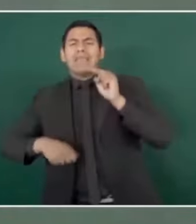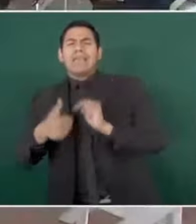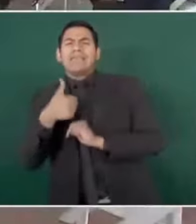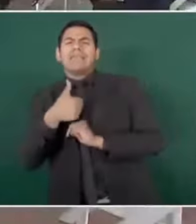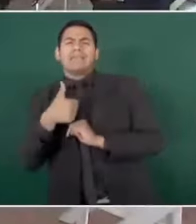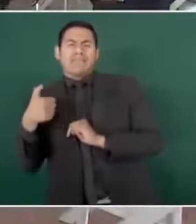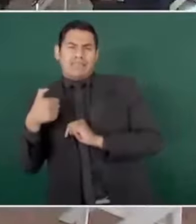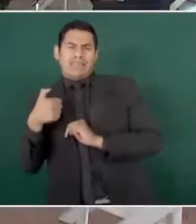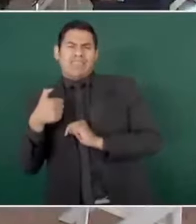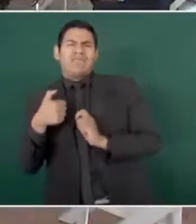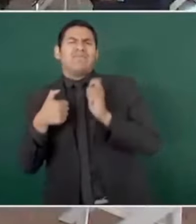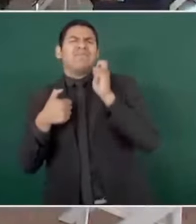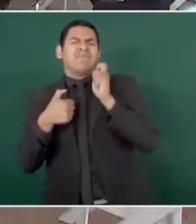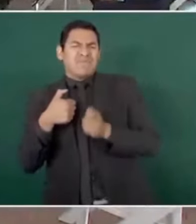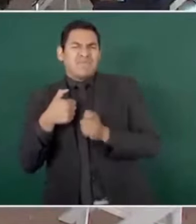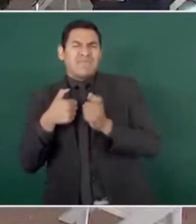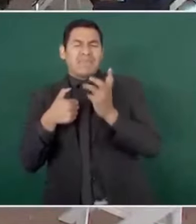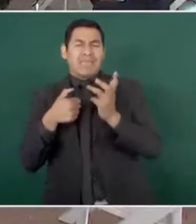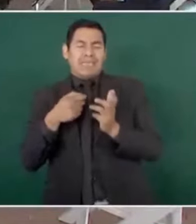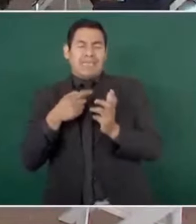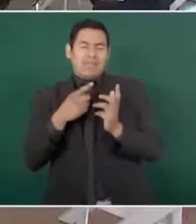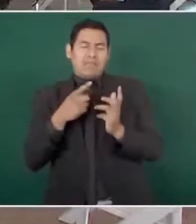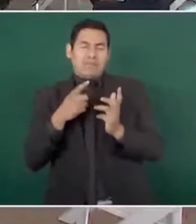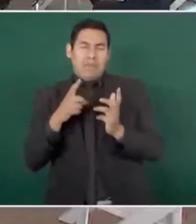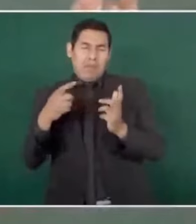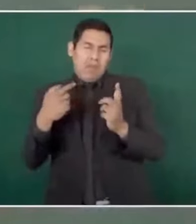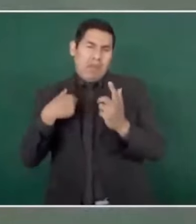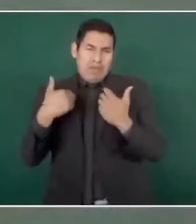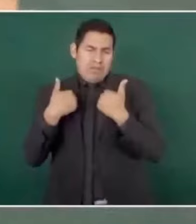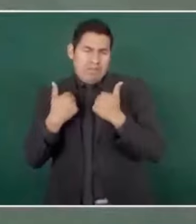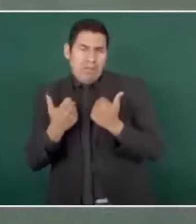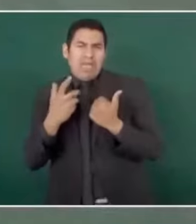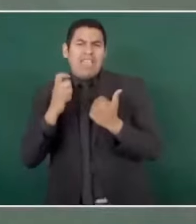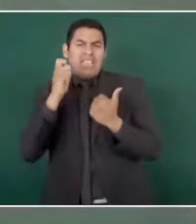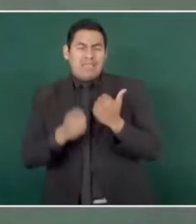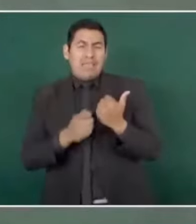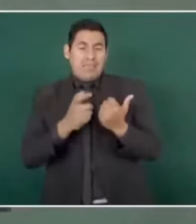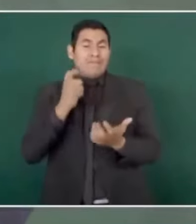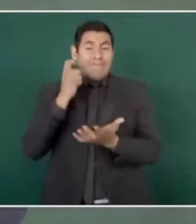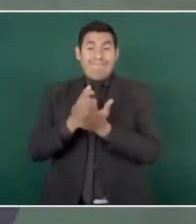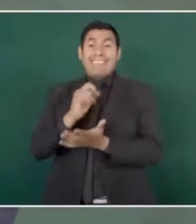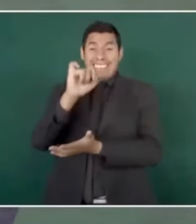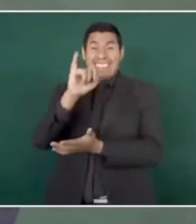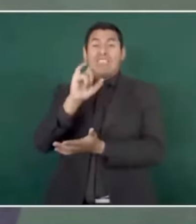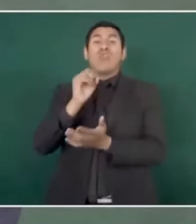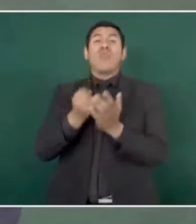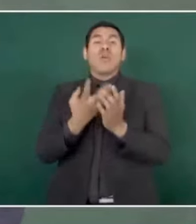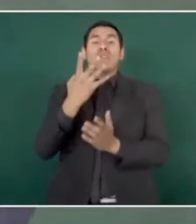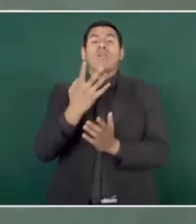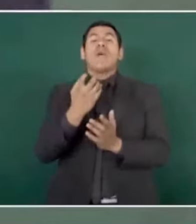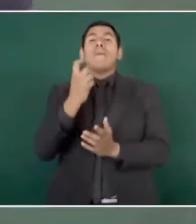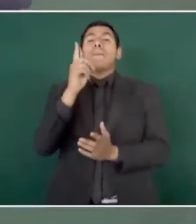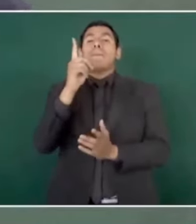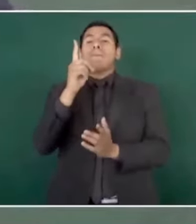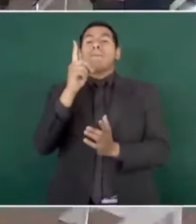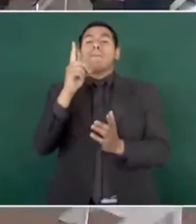entendemos, tienen que pagar 1,700 millones de pesos. Es